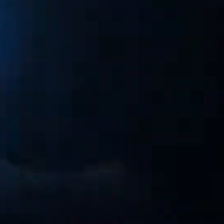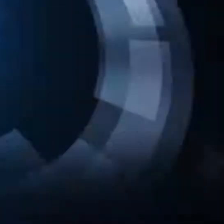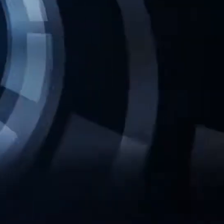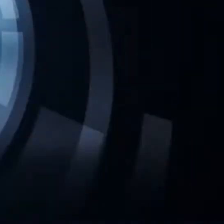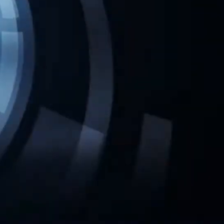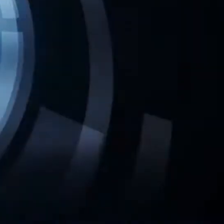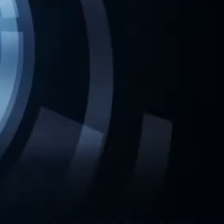¡Gracias!